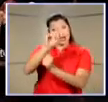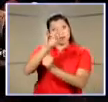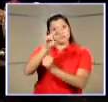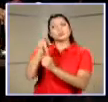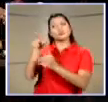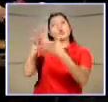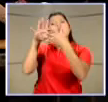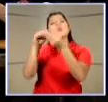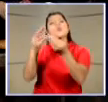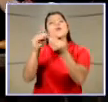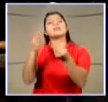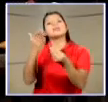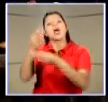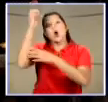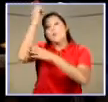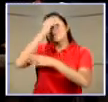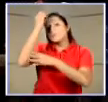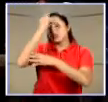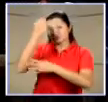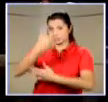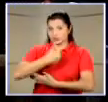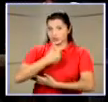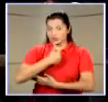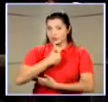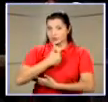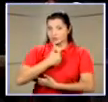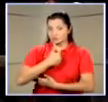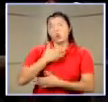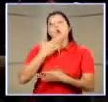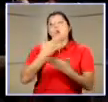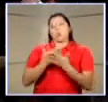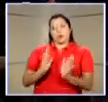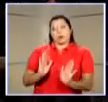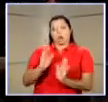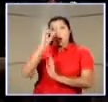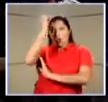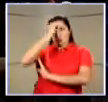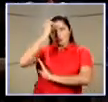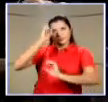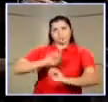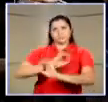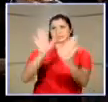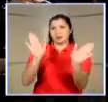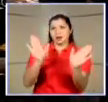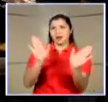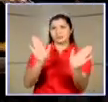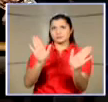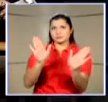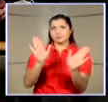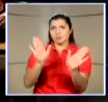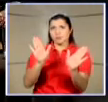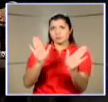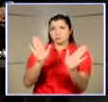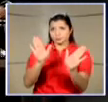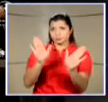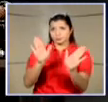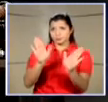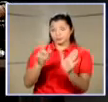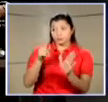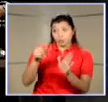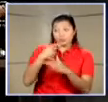poco acerca de la posición que tiene. Bueno, la posición ha sido contundente, incluso usted apoyó hoy